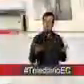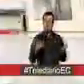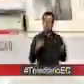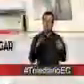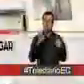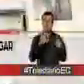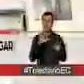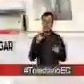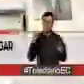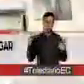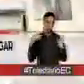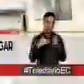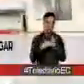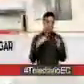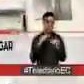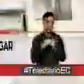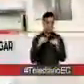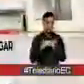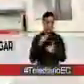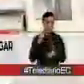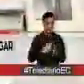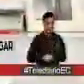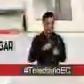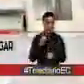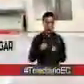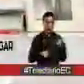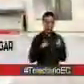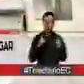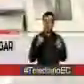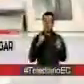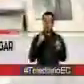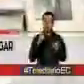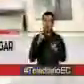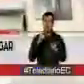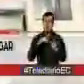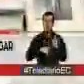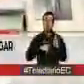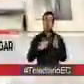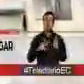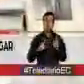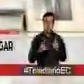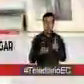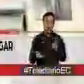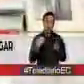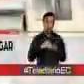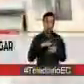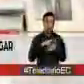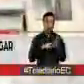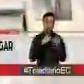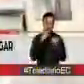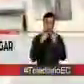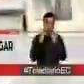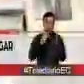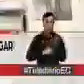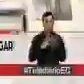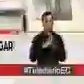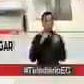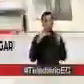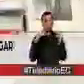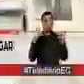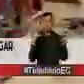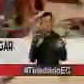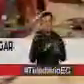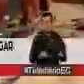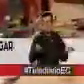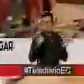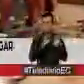de multas de hasta $600.000, y en algunos casos de múltiplos de 3 y 5 si hay reincidencia y cosas así. Entonces, eso es